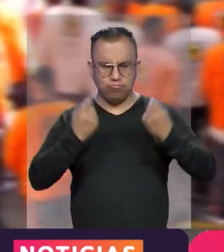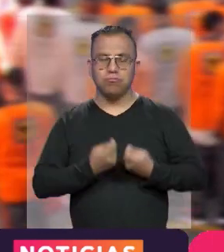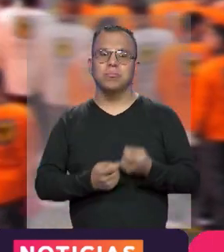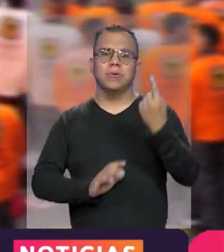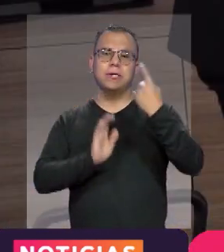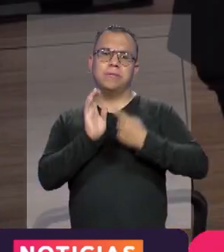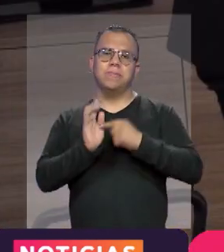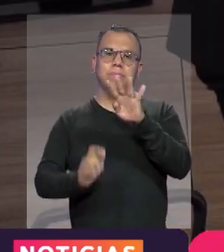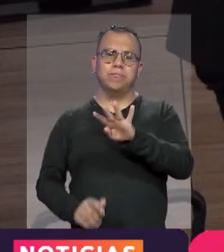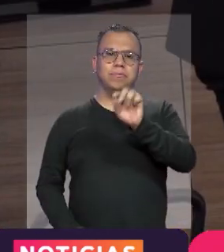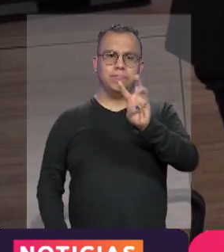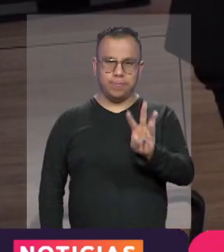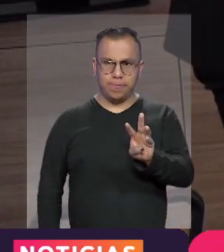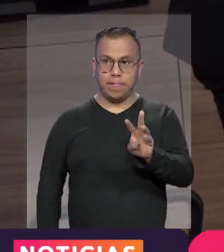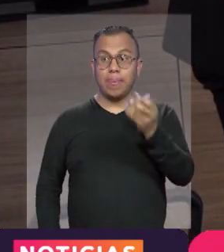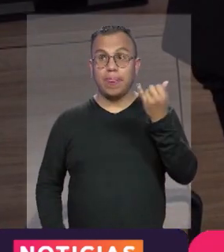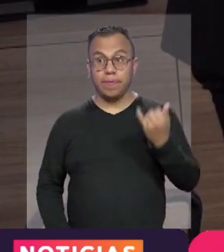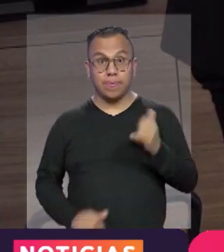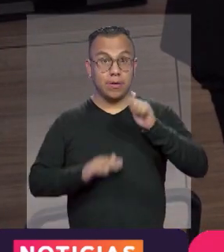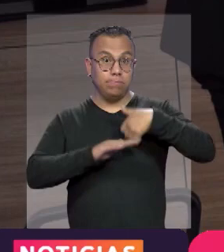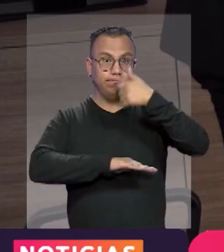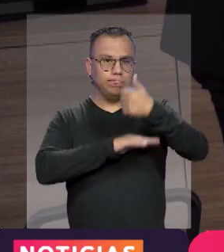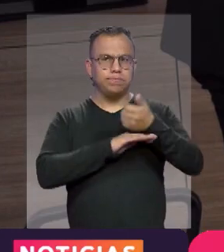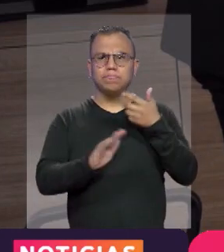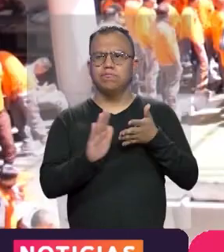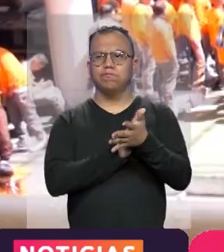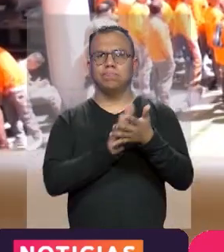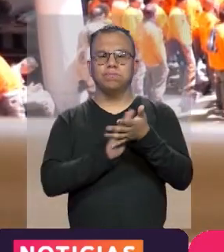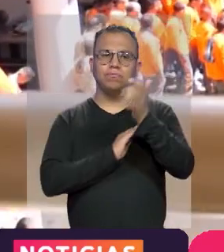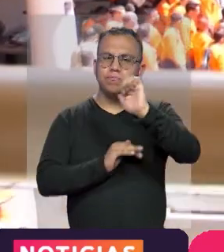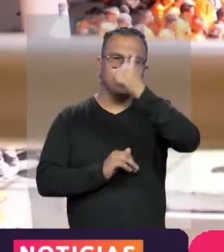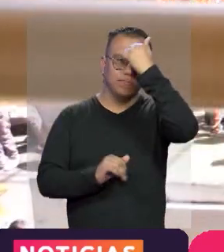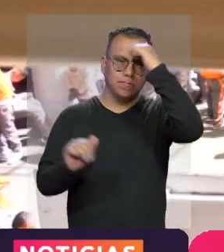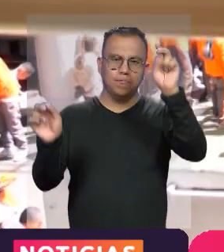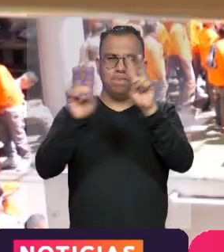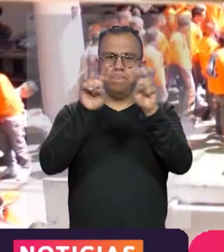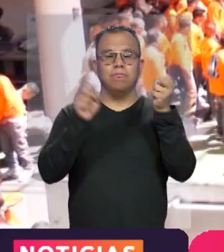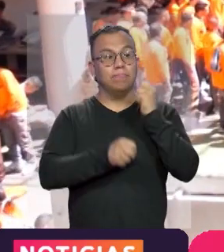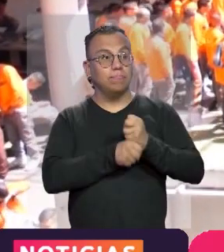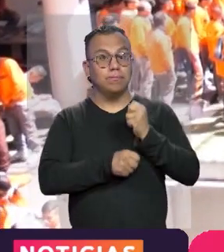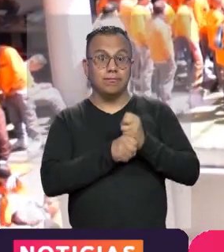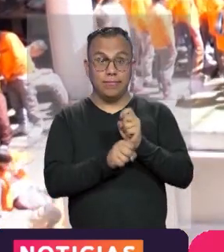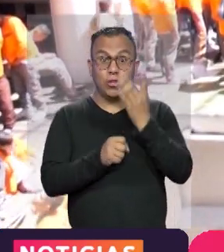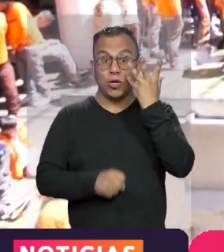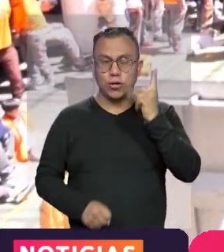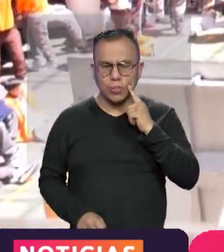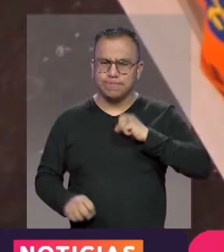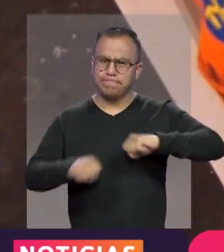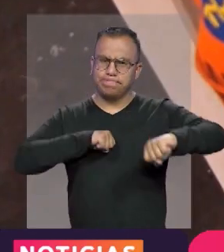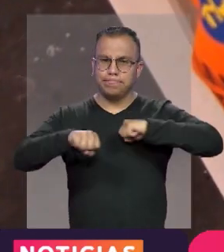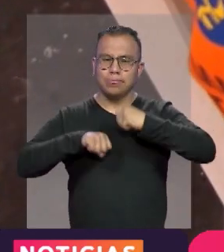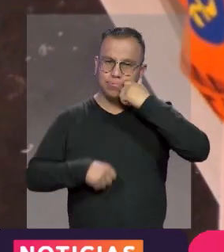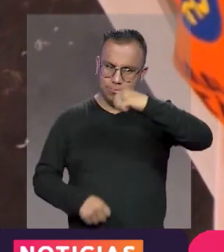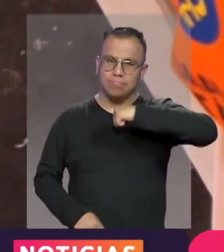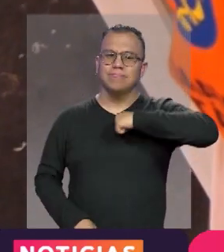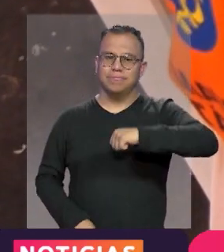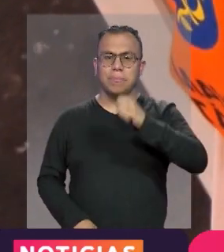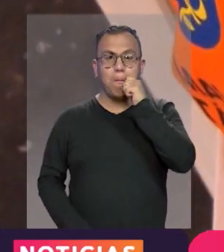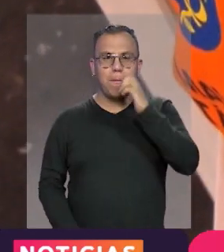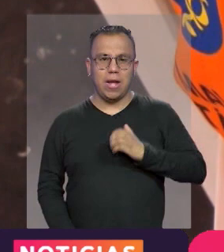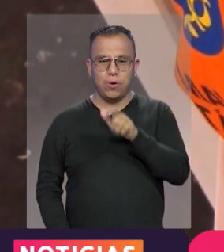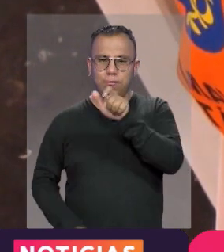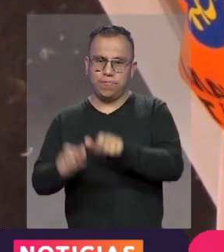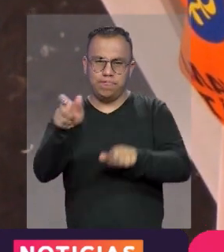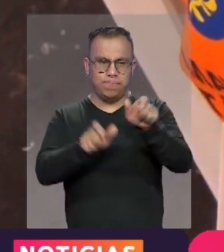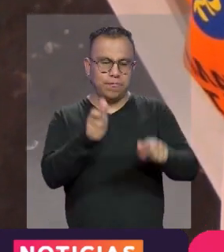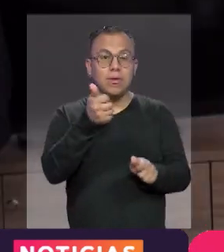de 1.043 reclusos. La directora cuenta que el principal tema y por lo que trabajan todos los días es por los derechos humanos de cada